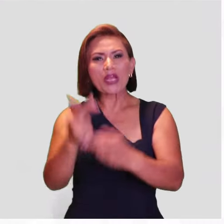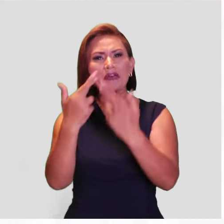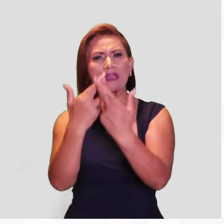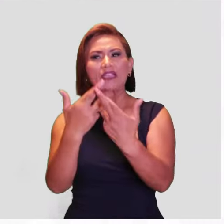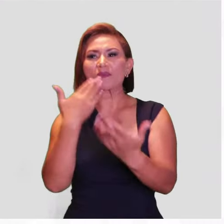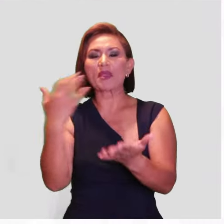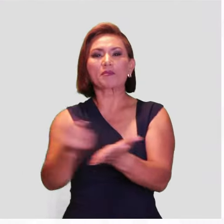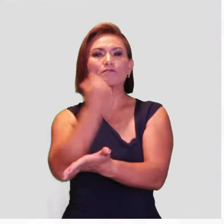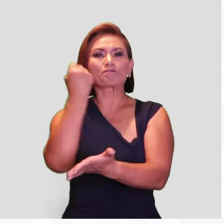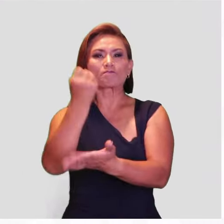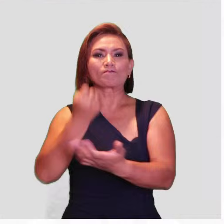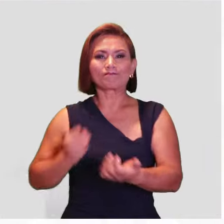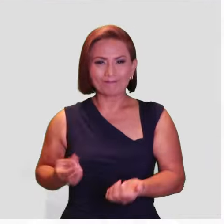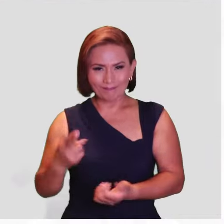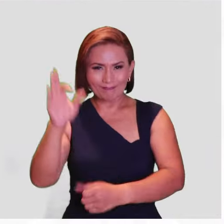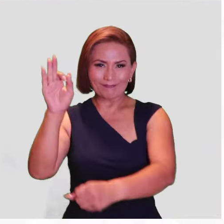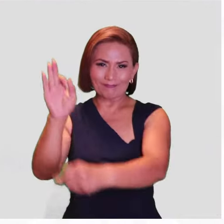San Juan.